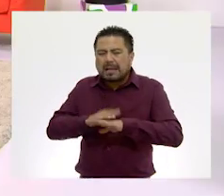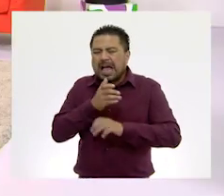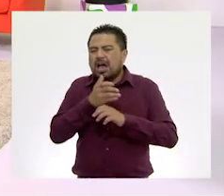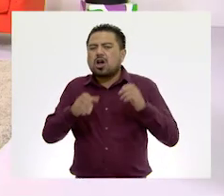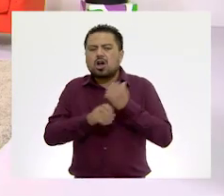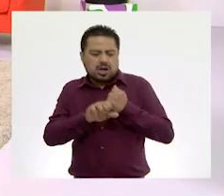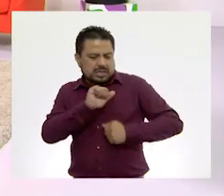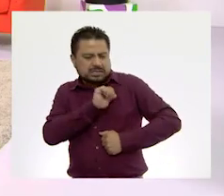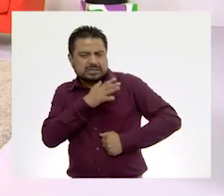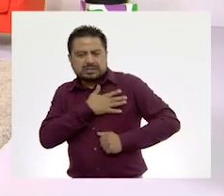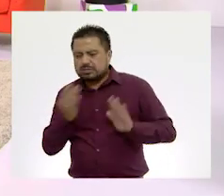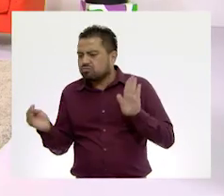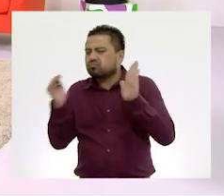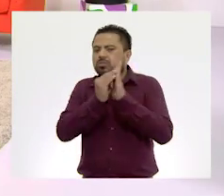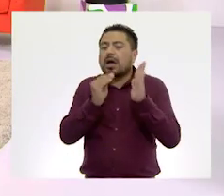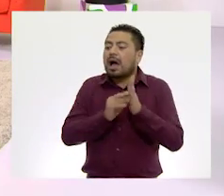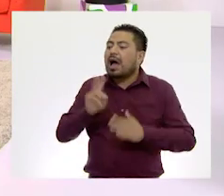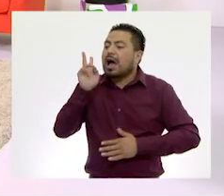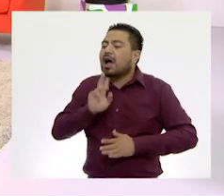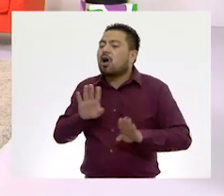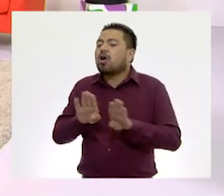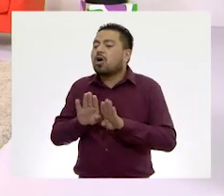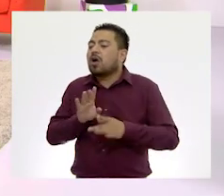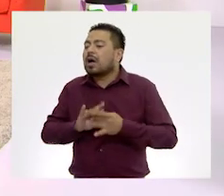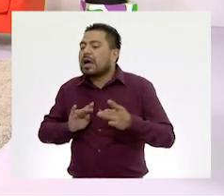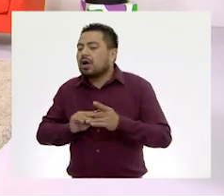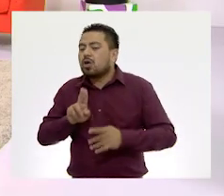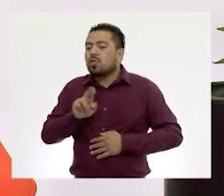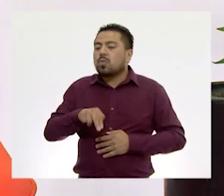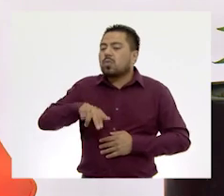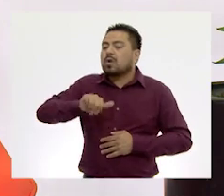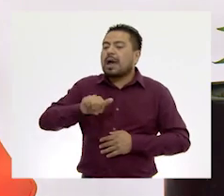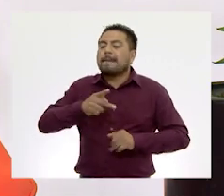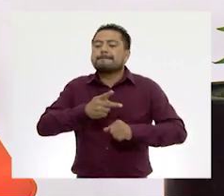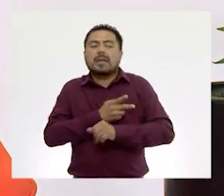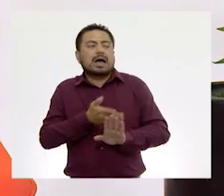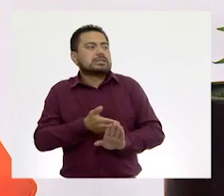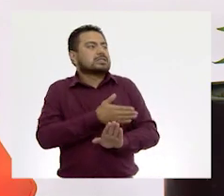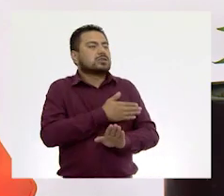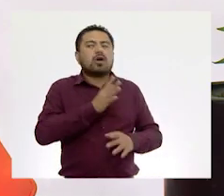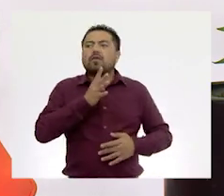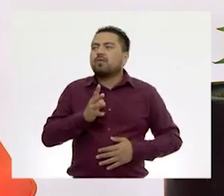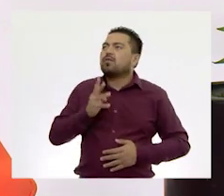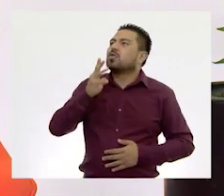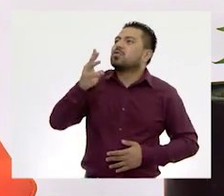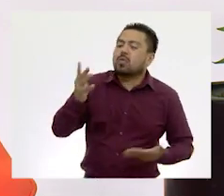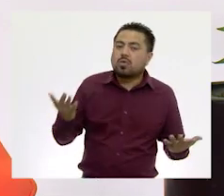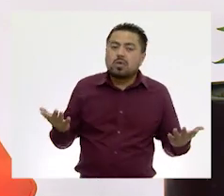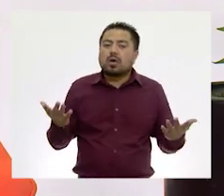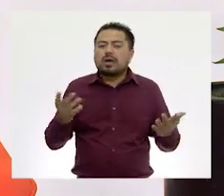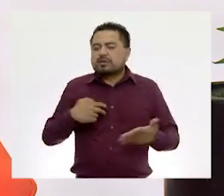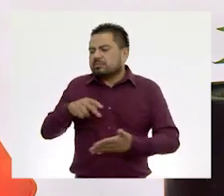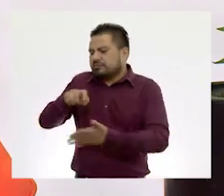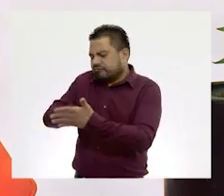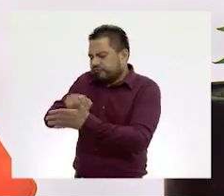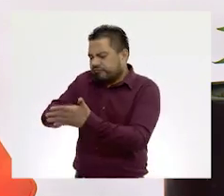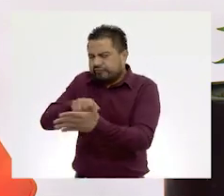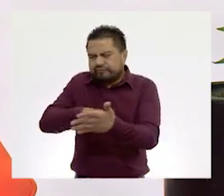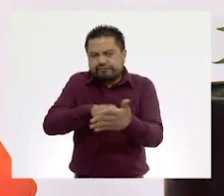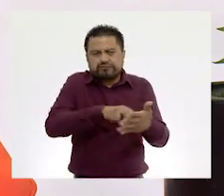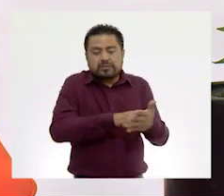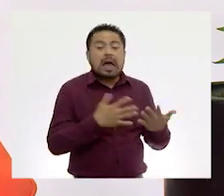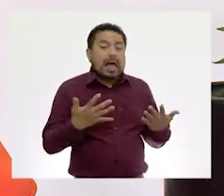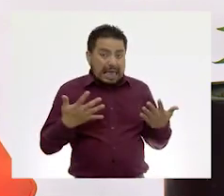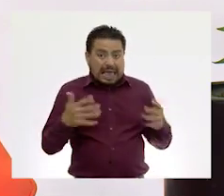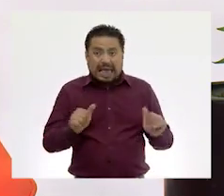elementos del español. A ver, pero cómo se dice una, cómo se dice que ya pasó, cómo se dice que en el futuro, y le corrigieron. Ya